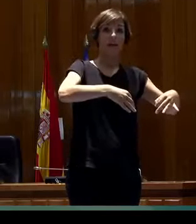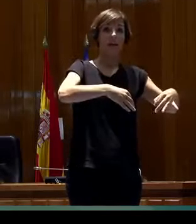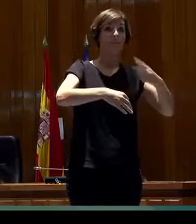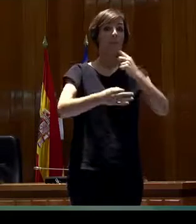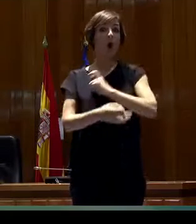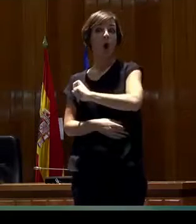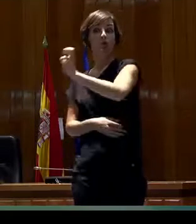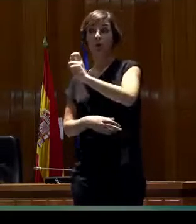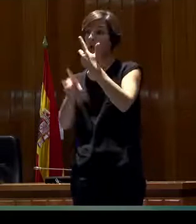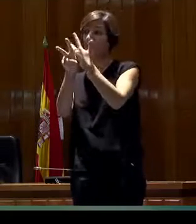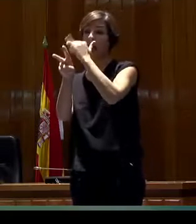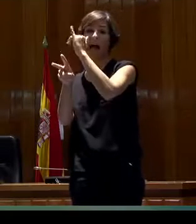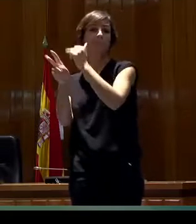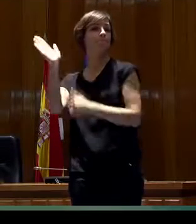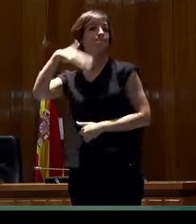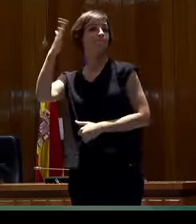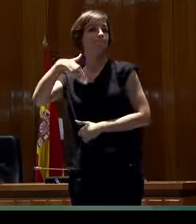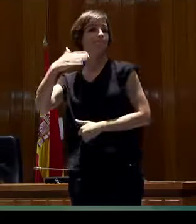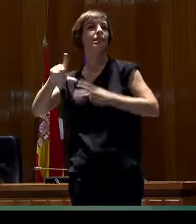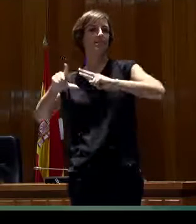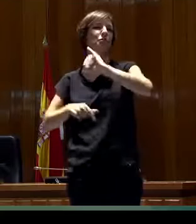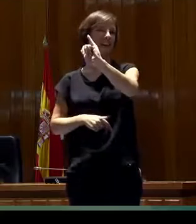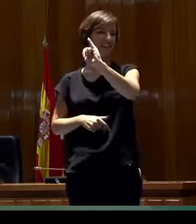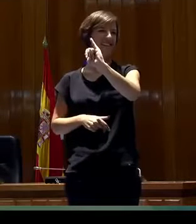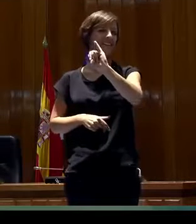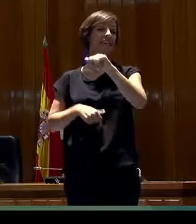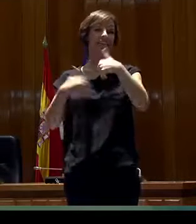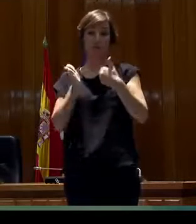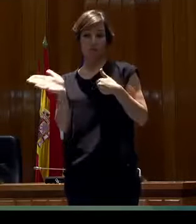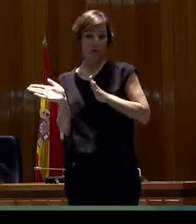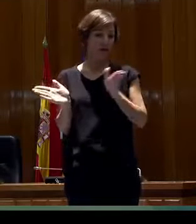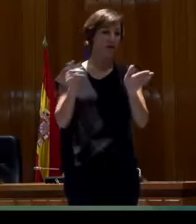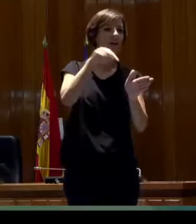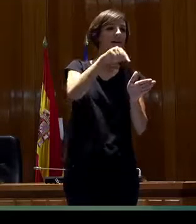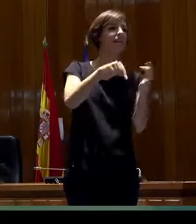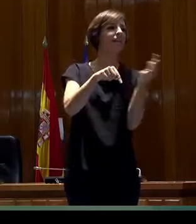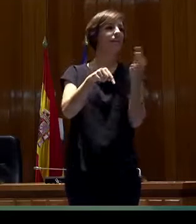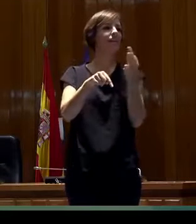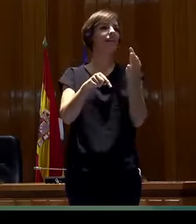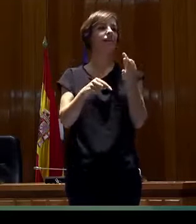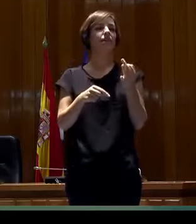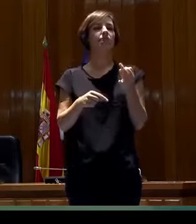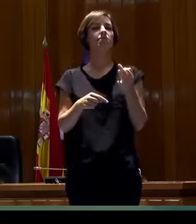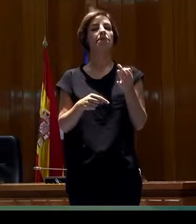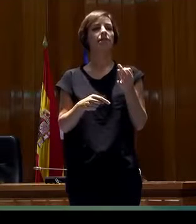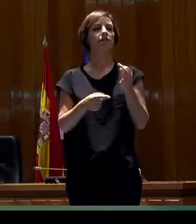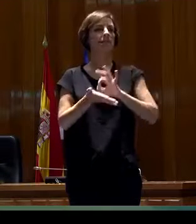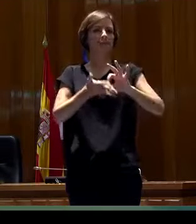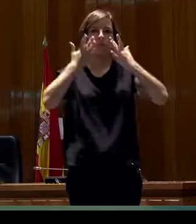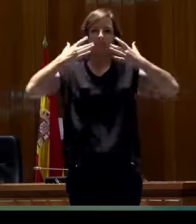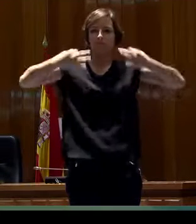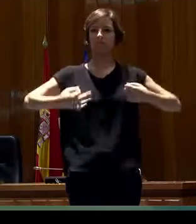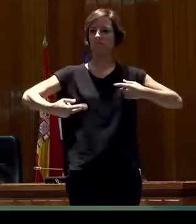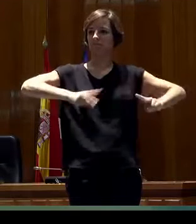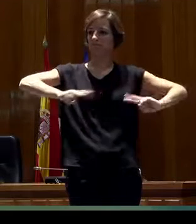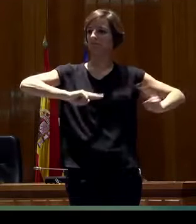por vídeo no facilitan. Y por otro lado, la otra vertiente del servicio es el servicio como tal, el servicio de